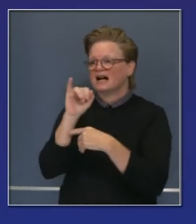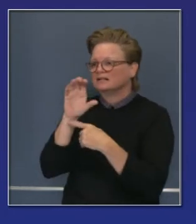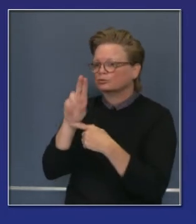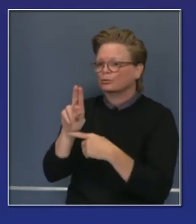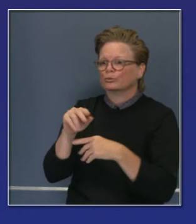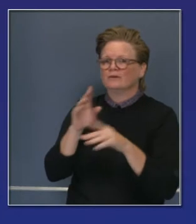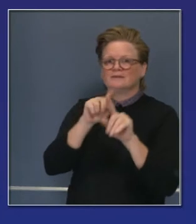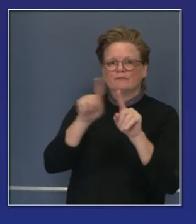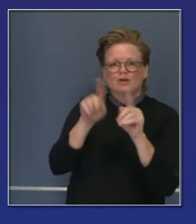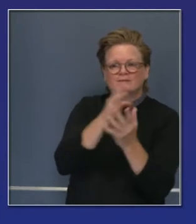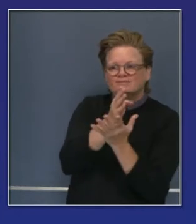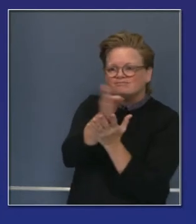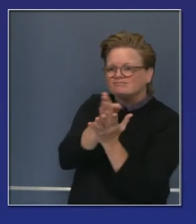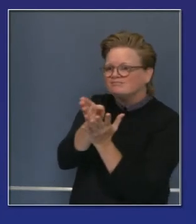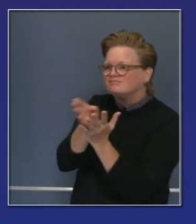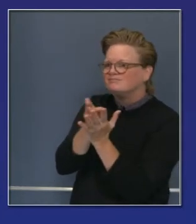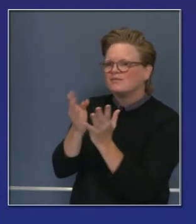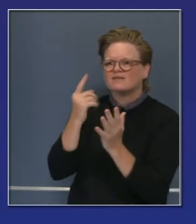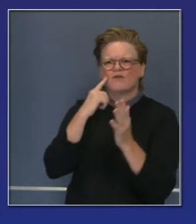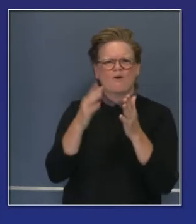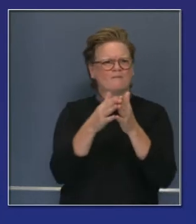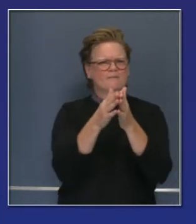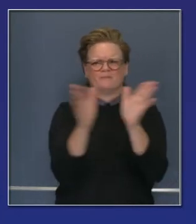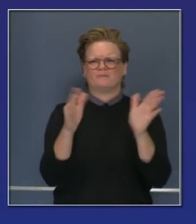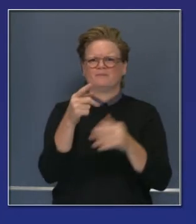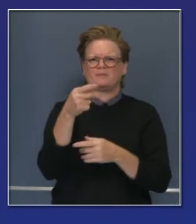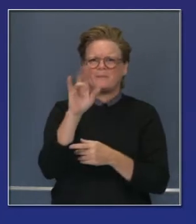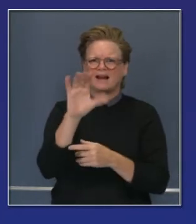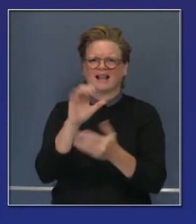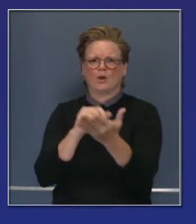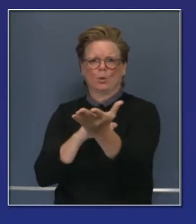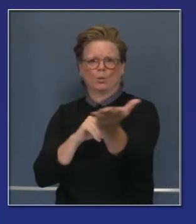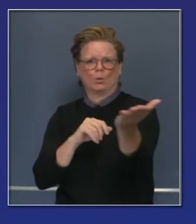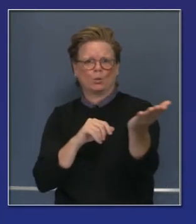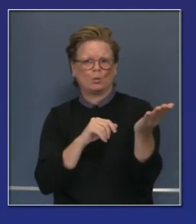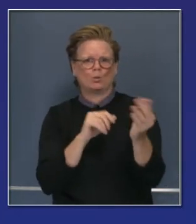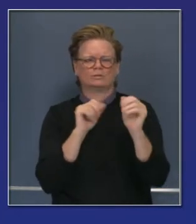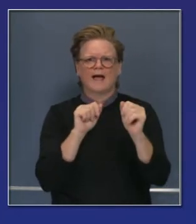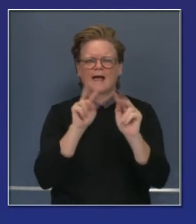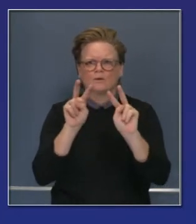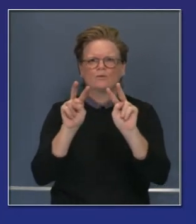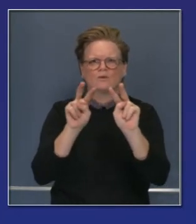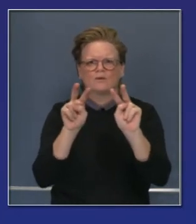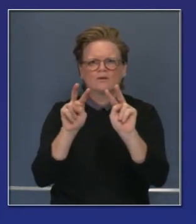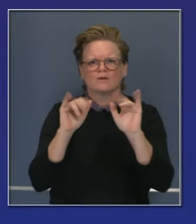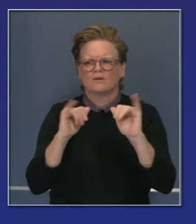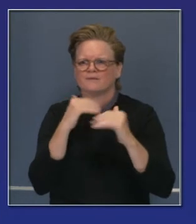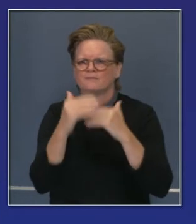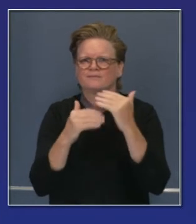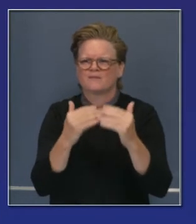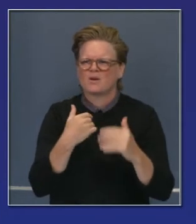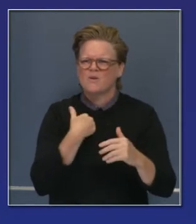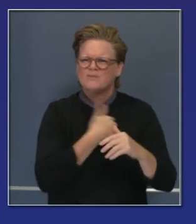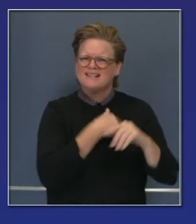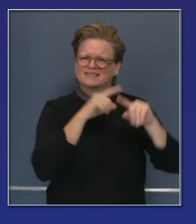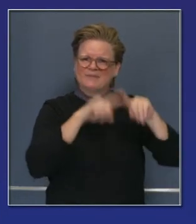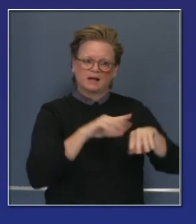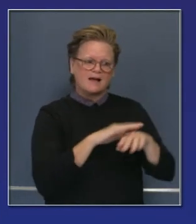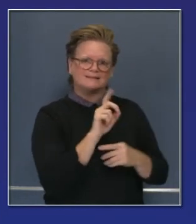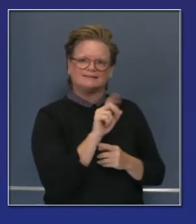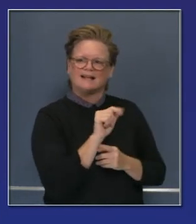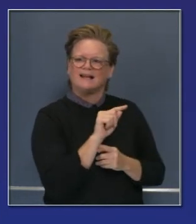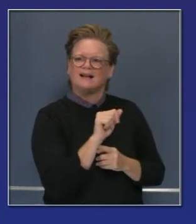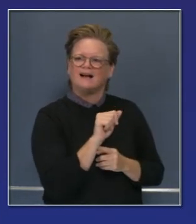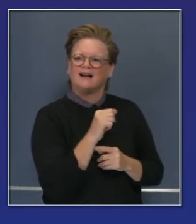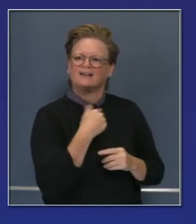más ampliamente al público en general, y haciéndolo de una manera que capte la competencia cultural, que encuentre lo mejor de este